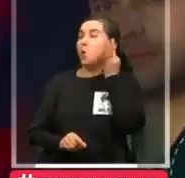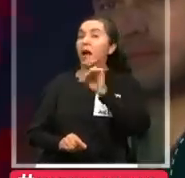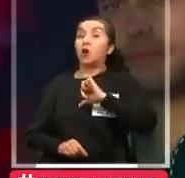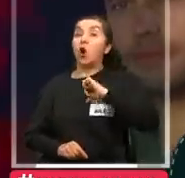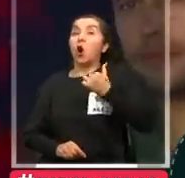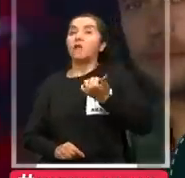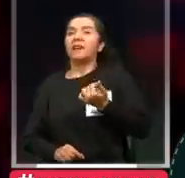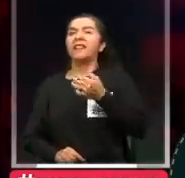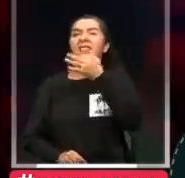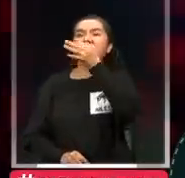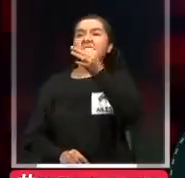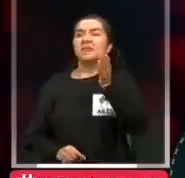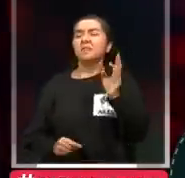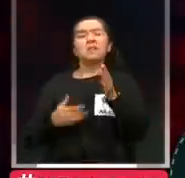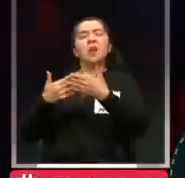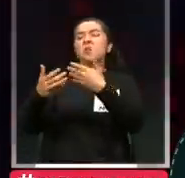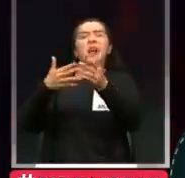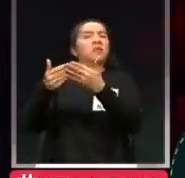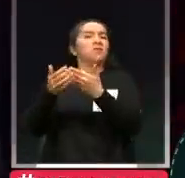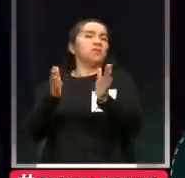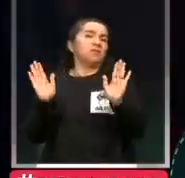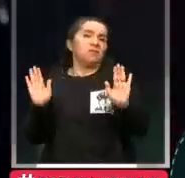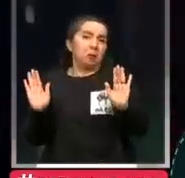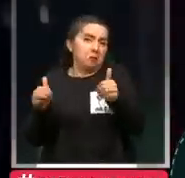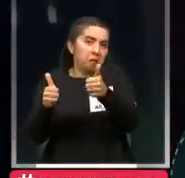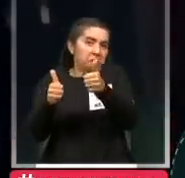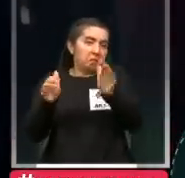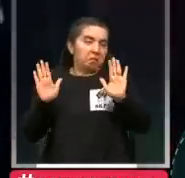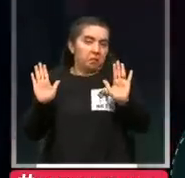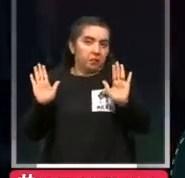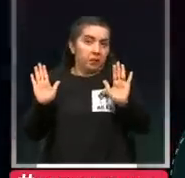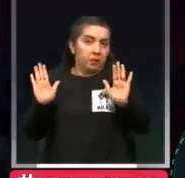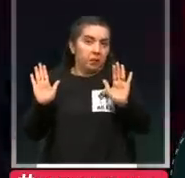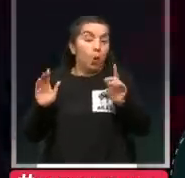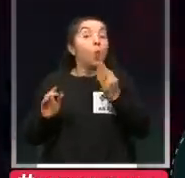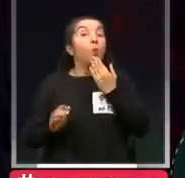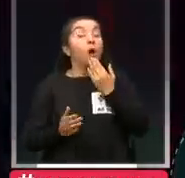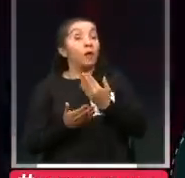jovencita, se lo ve como natural, ¿no? Y se lo ve bien. Pero cuando